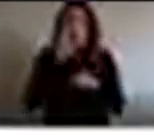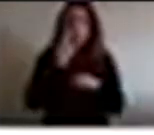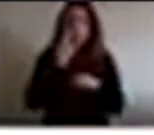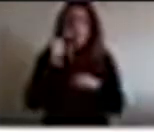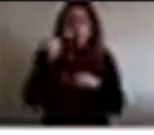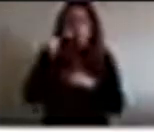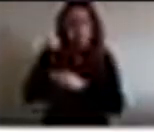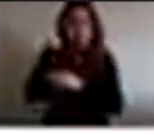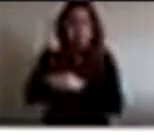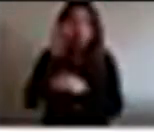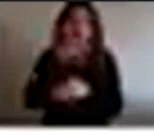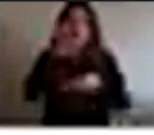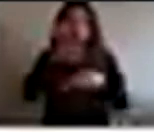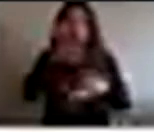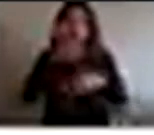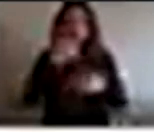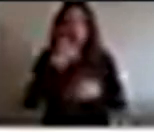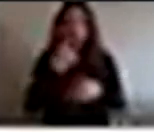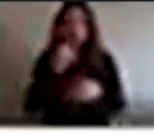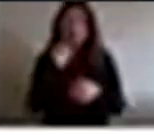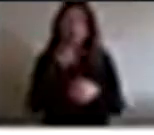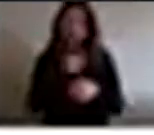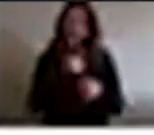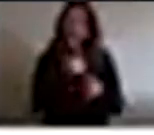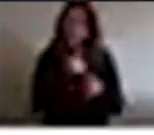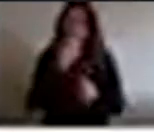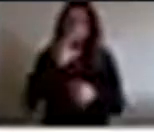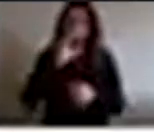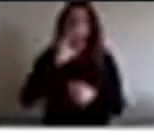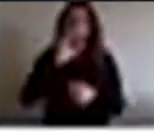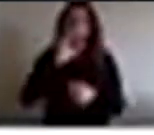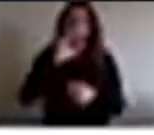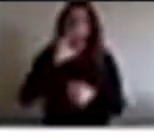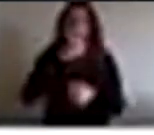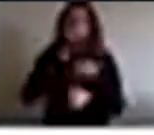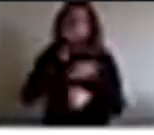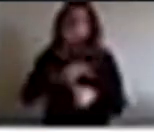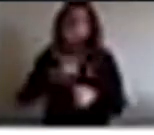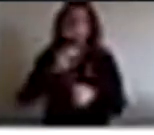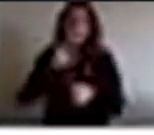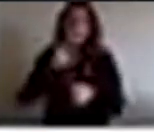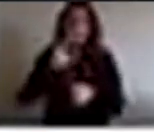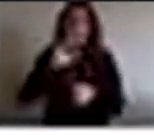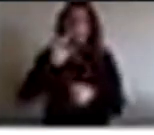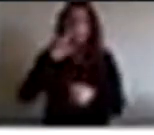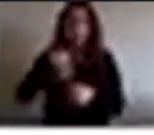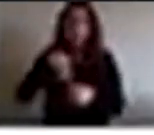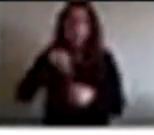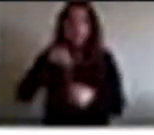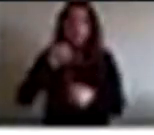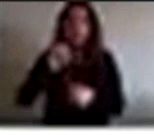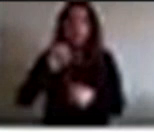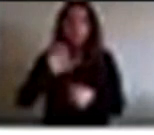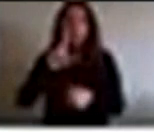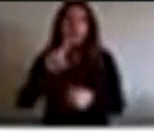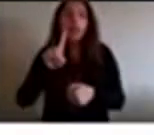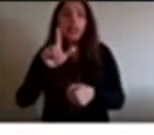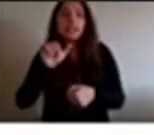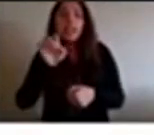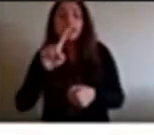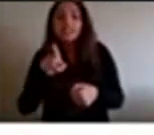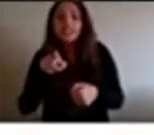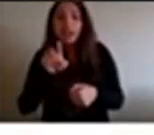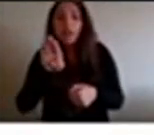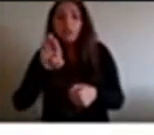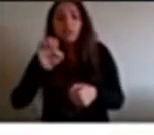Elías Vaquero, quien es economista, trabaja desde hace 22 años en la Dirección de Derechos Fundamentales del Ministerio de Trabajo